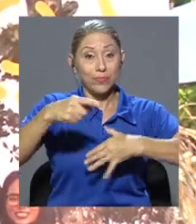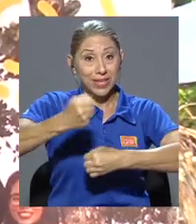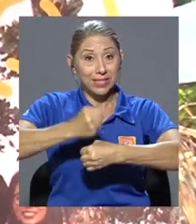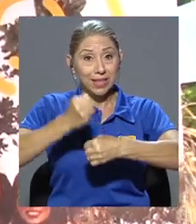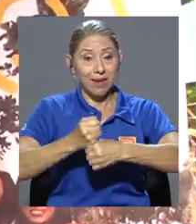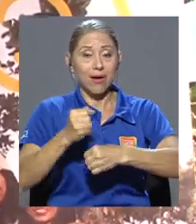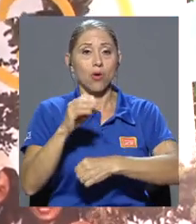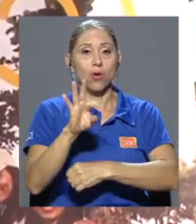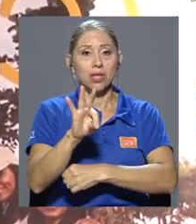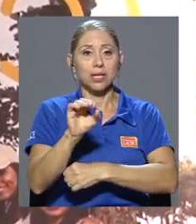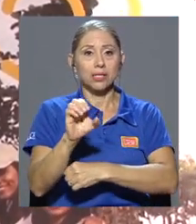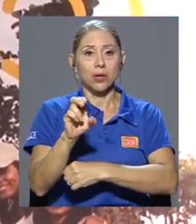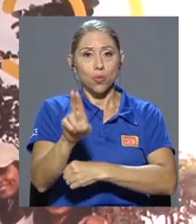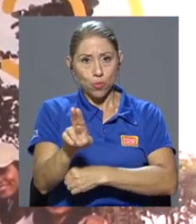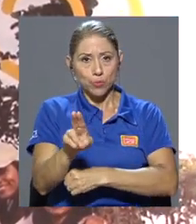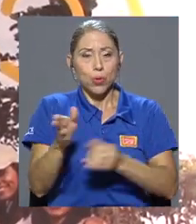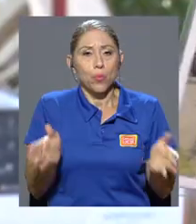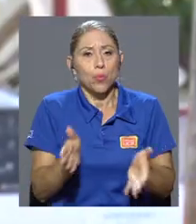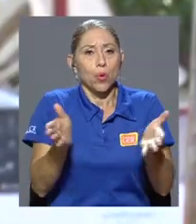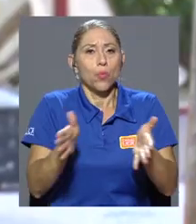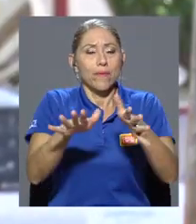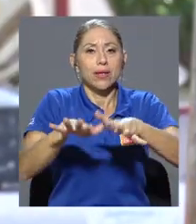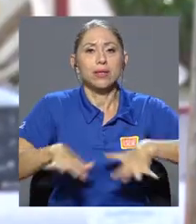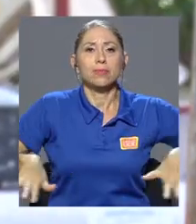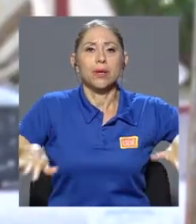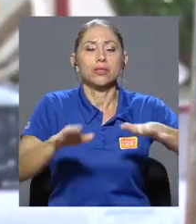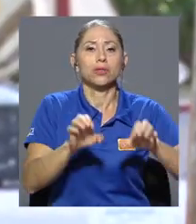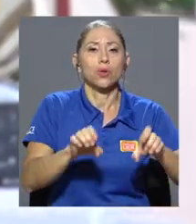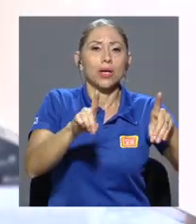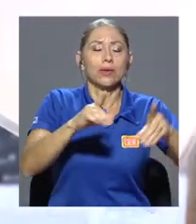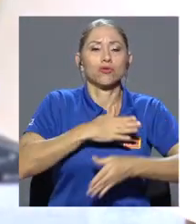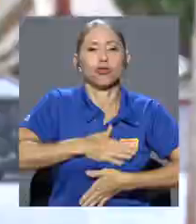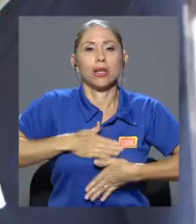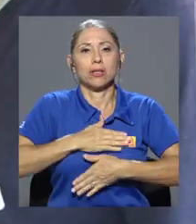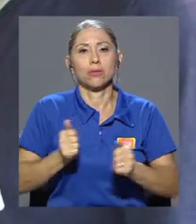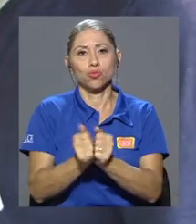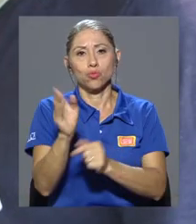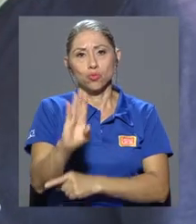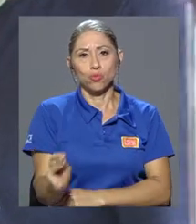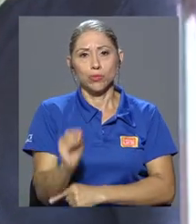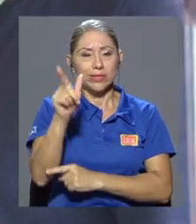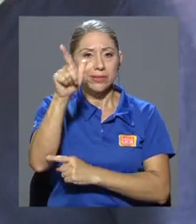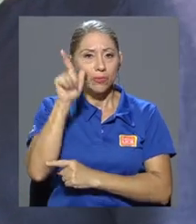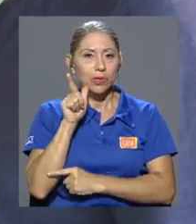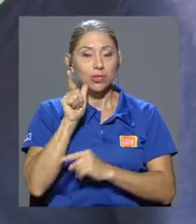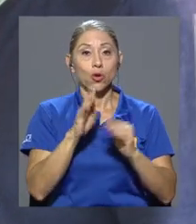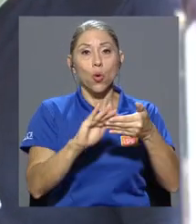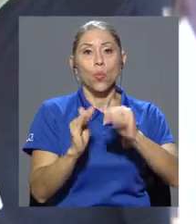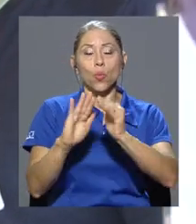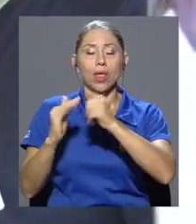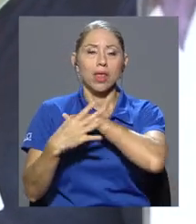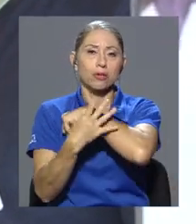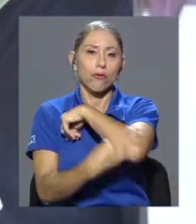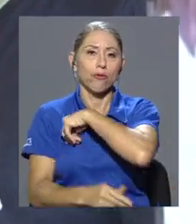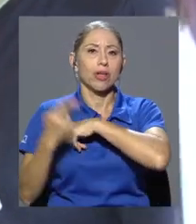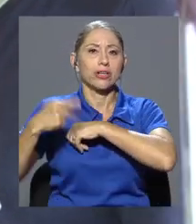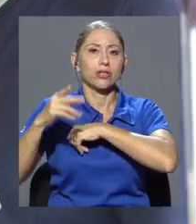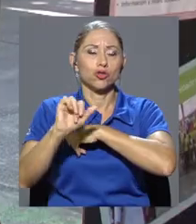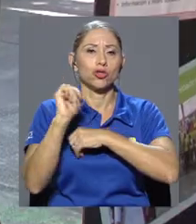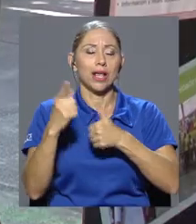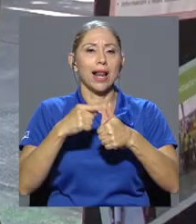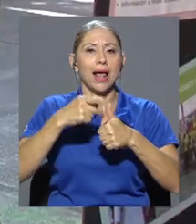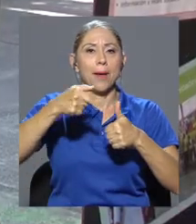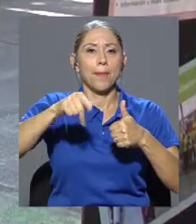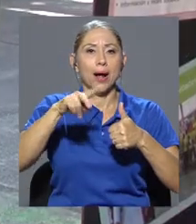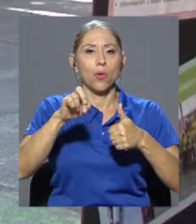trabajo comunal universitario promueve espacios educativos y recreativos con jóvenes limonenses de comunidades en riesgo social como pacuare